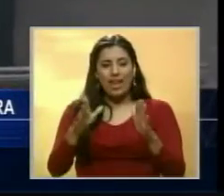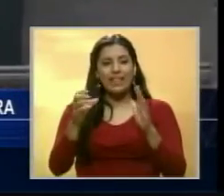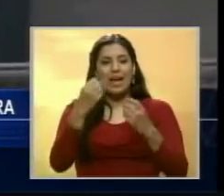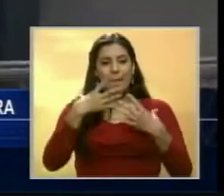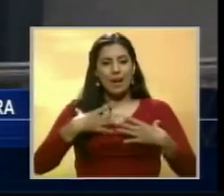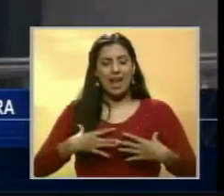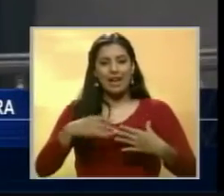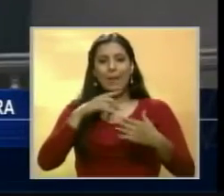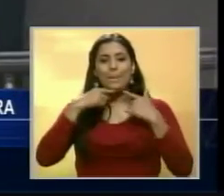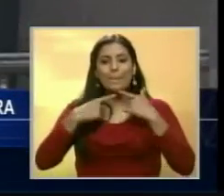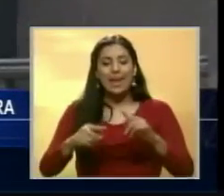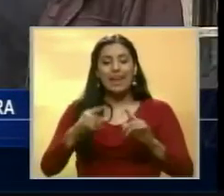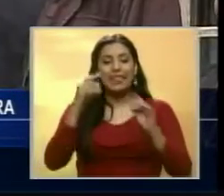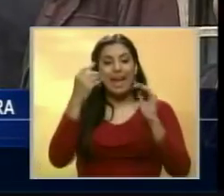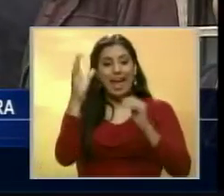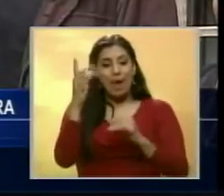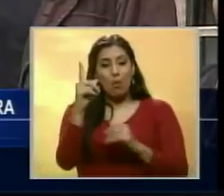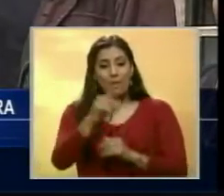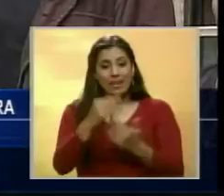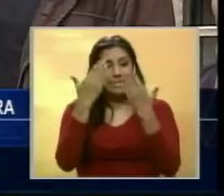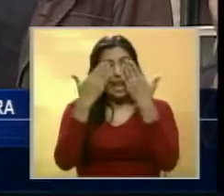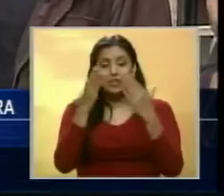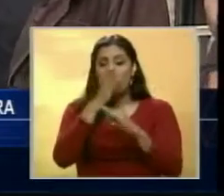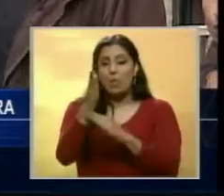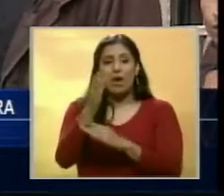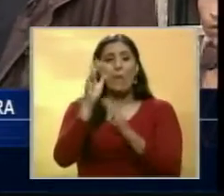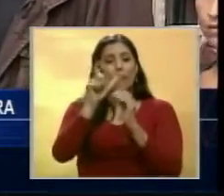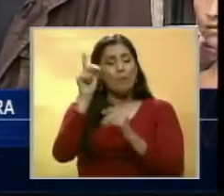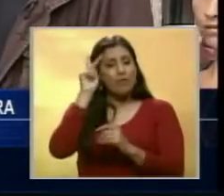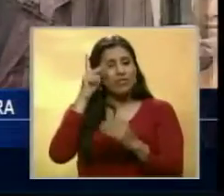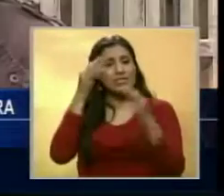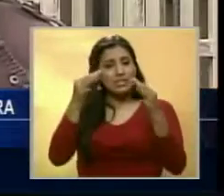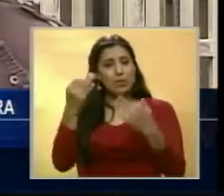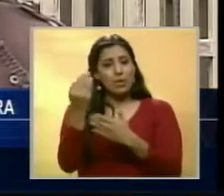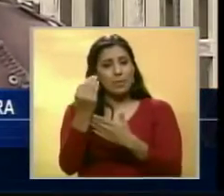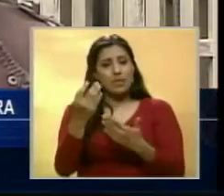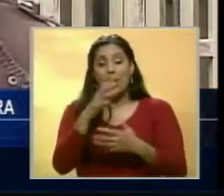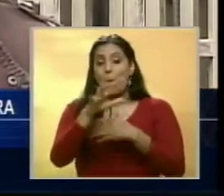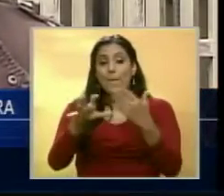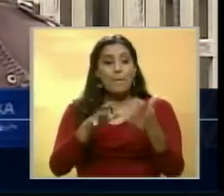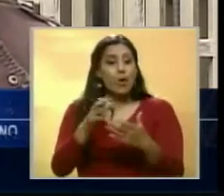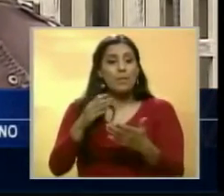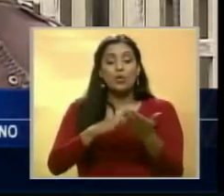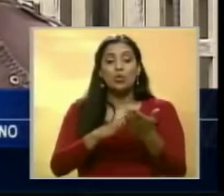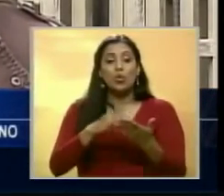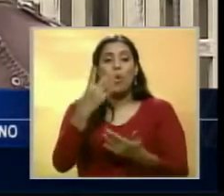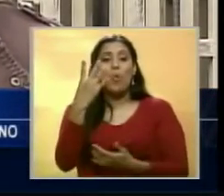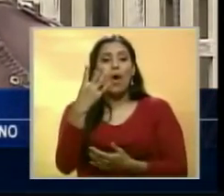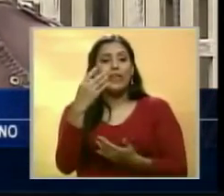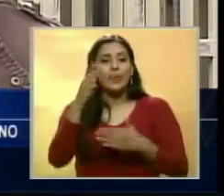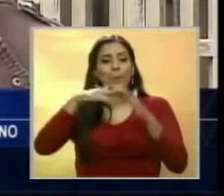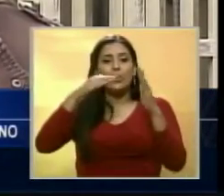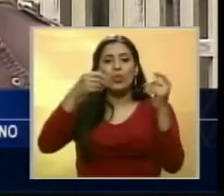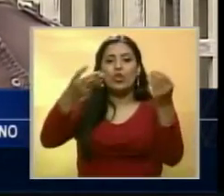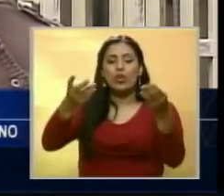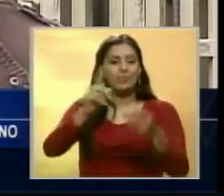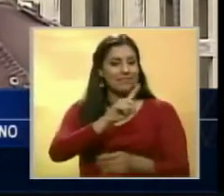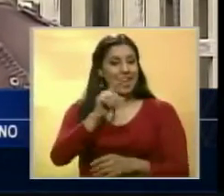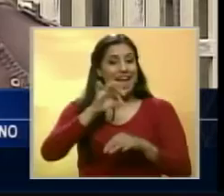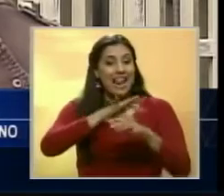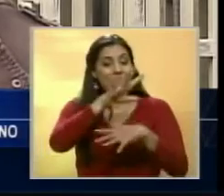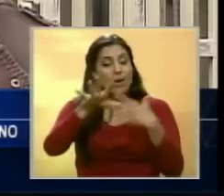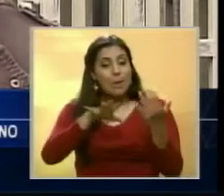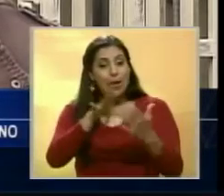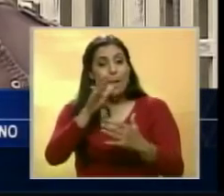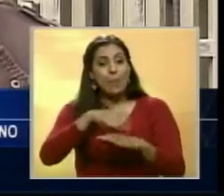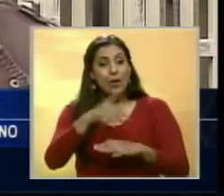perdido 42 días de clases. Los profesores claman por seguridad. El problema no se solventa con 4 potes de pintura. Tenemos un grave problema porque